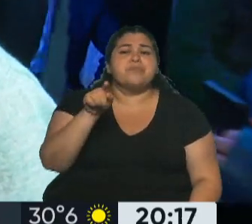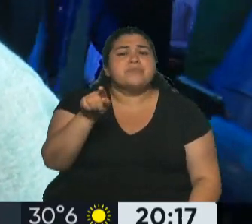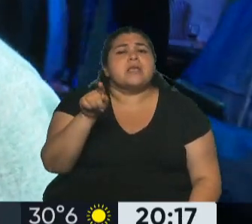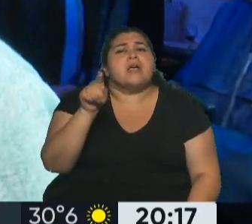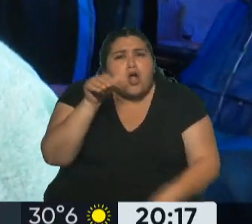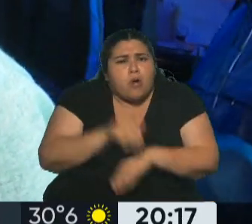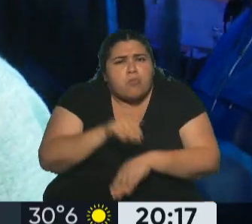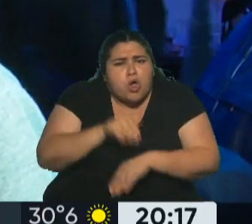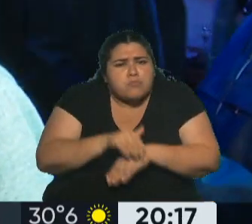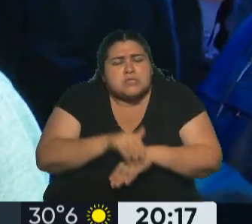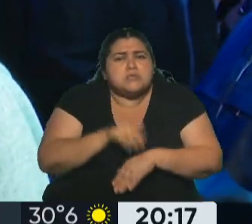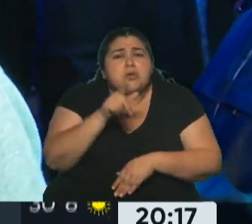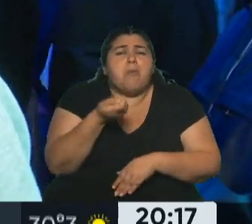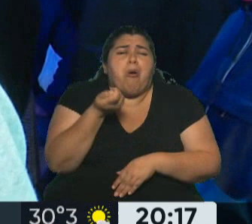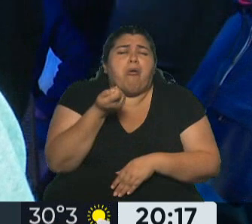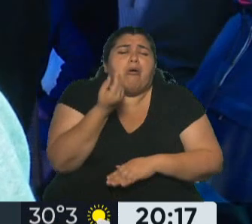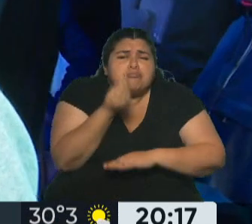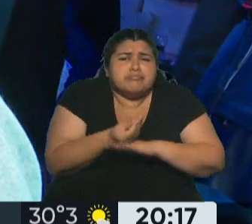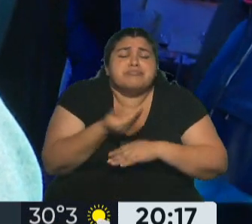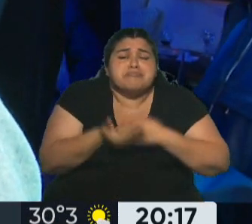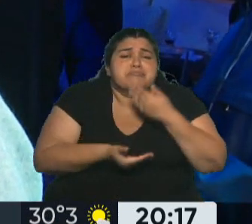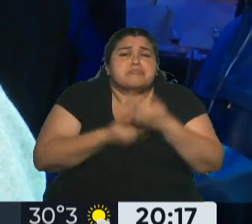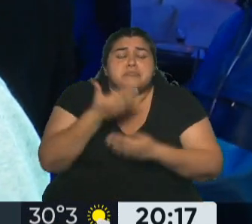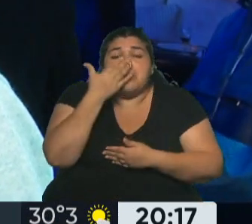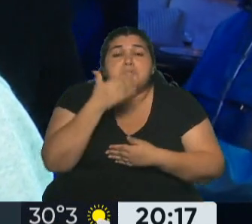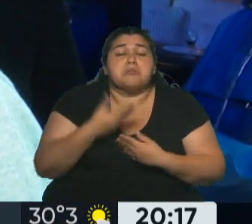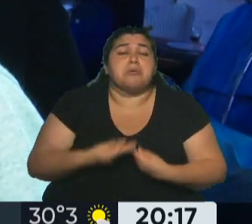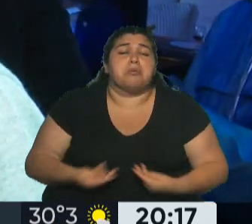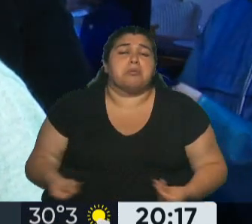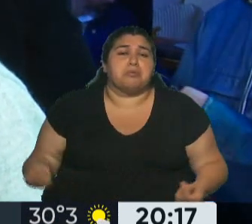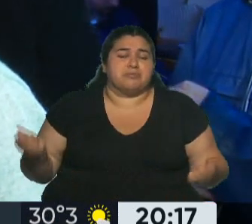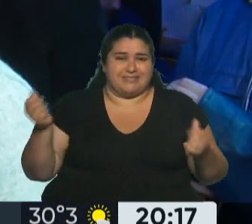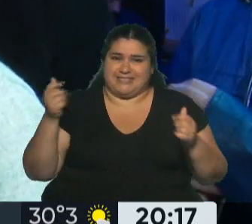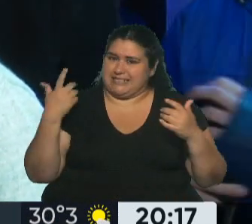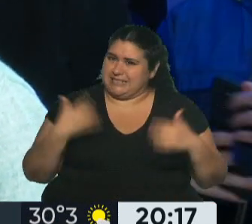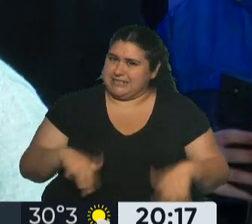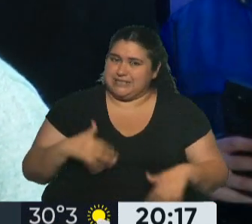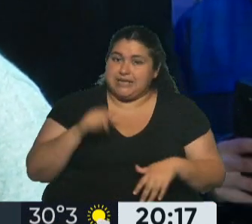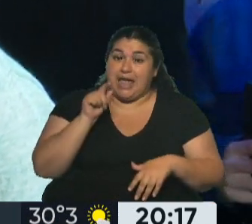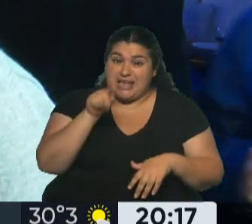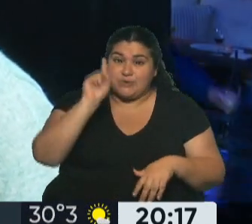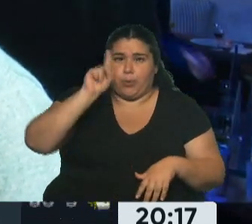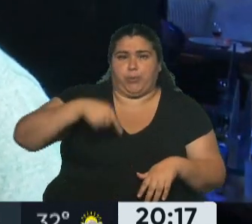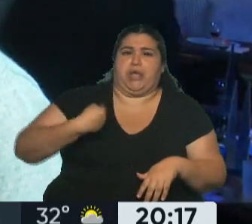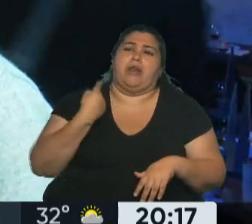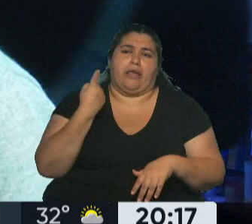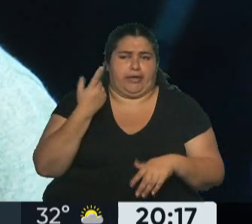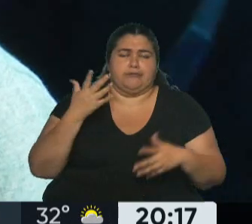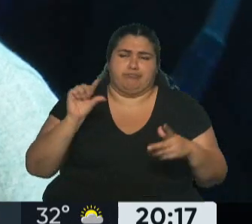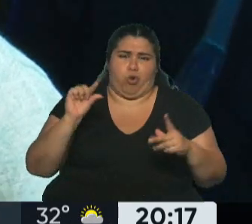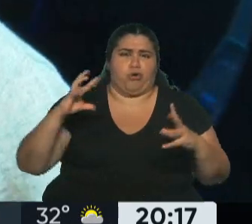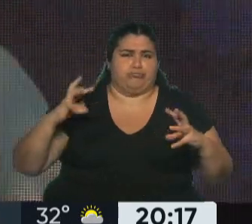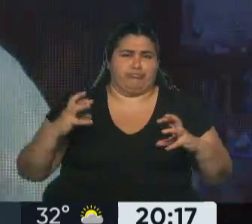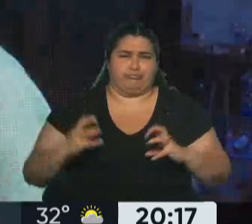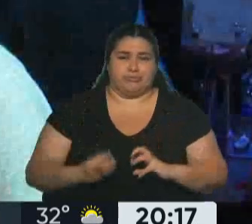comprometido y terminó seriamente comprometido esto directamente cayó sobre los resultados y en consecuencia